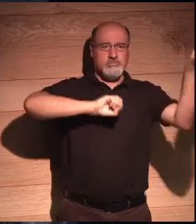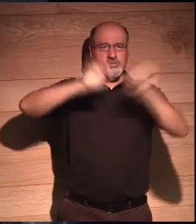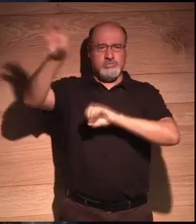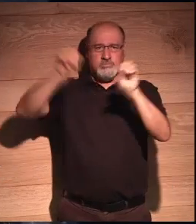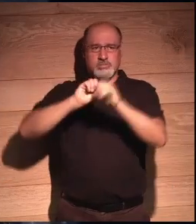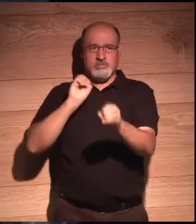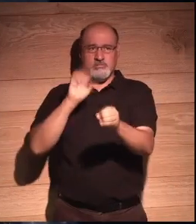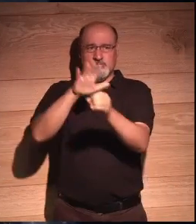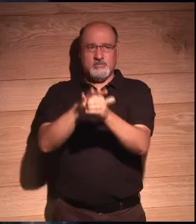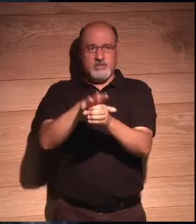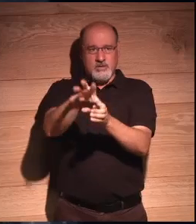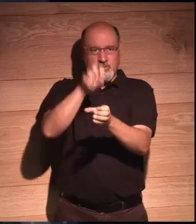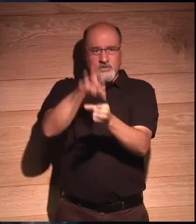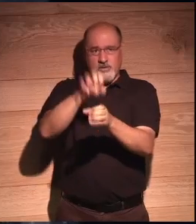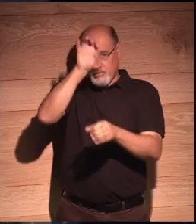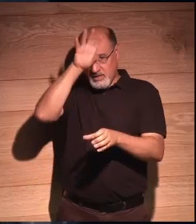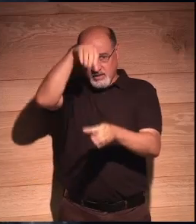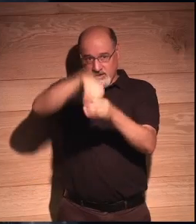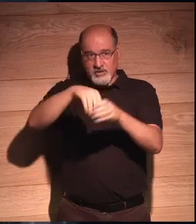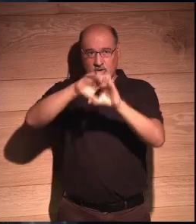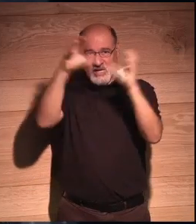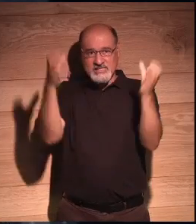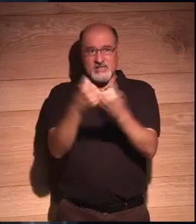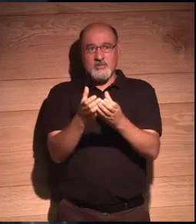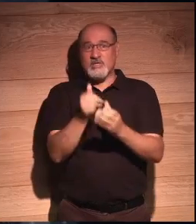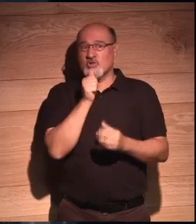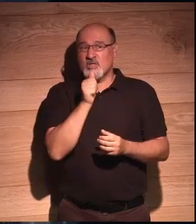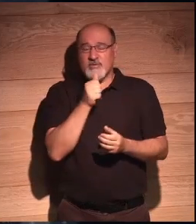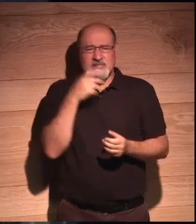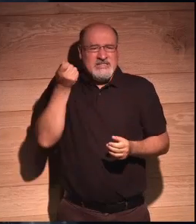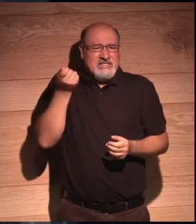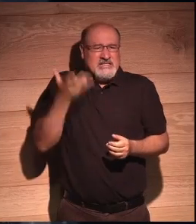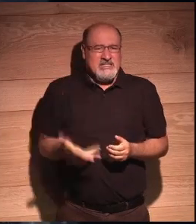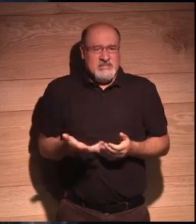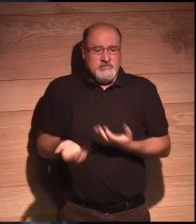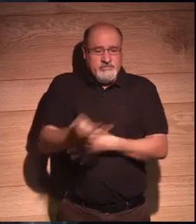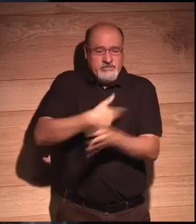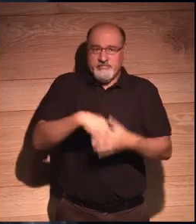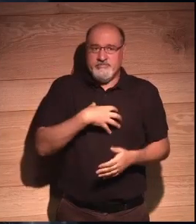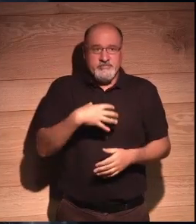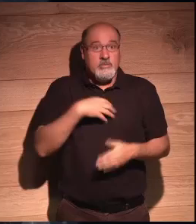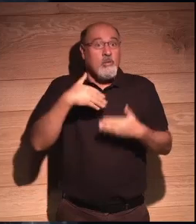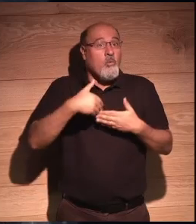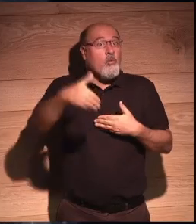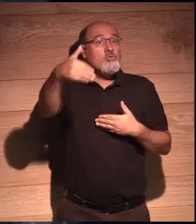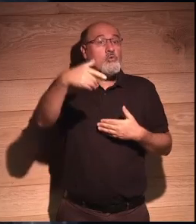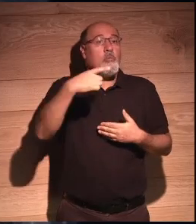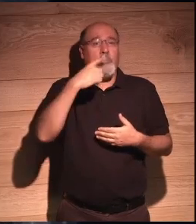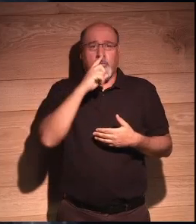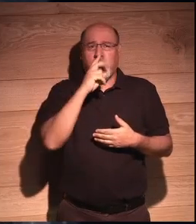cercana a la Tierra para la extracción minera. Esa minería todavía no es rentable en términos económicos, pero el día que sea